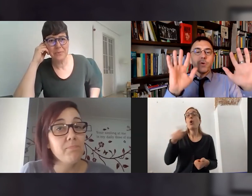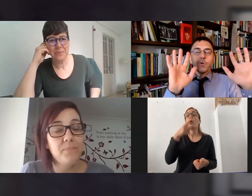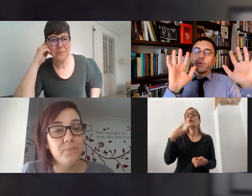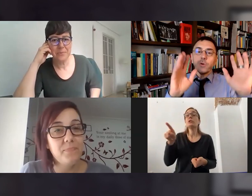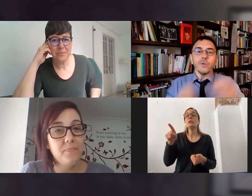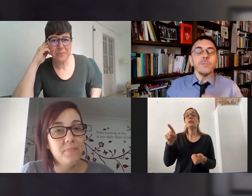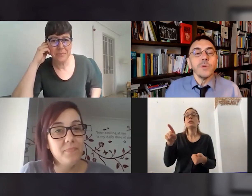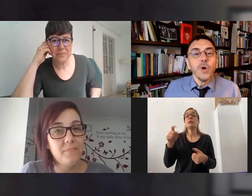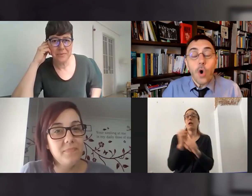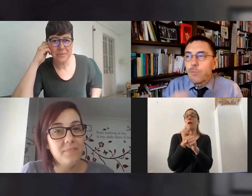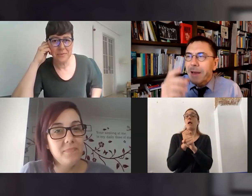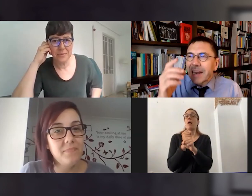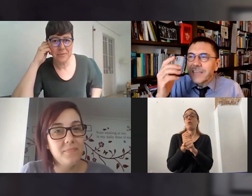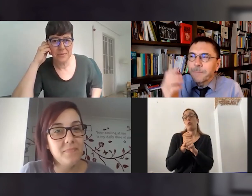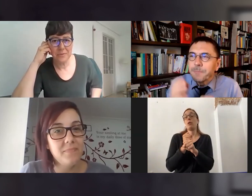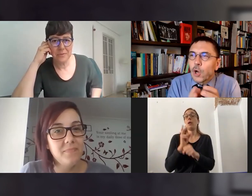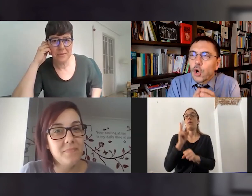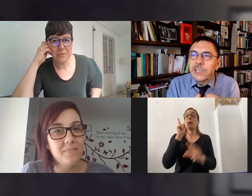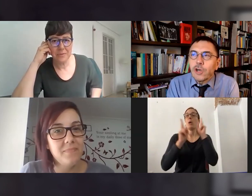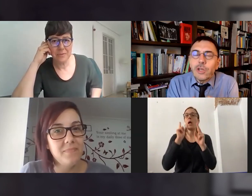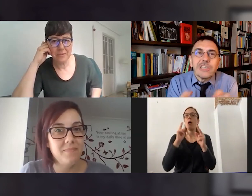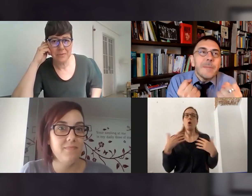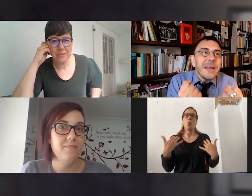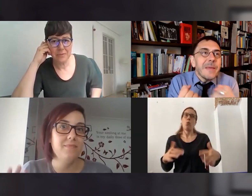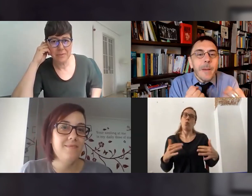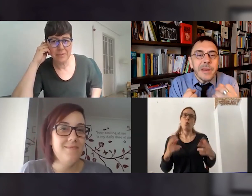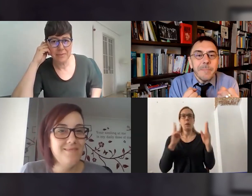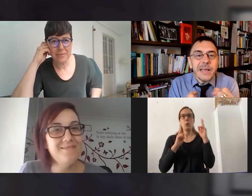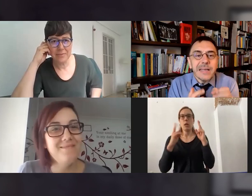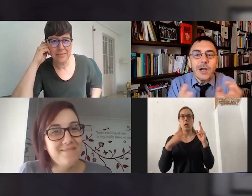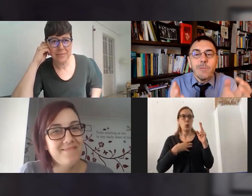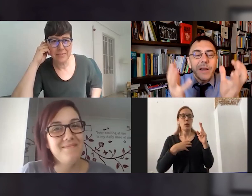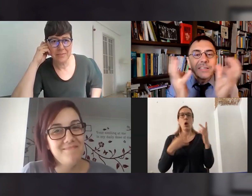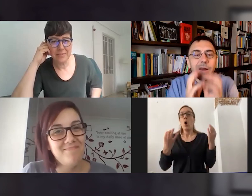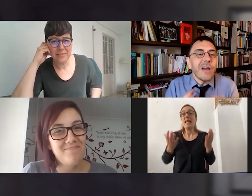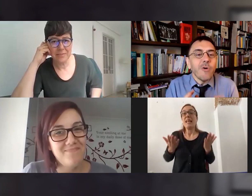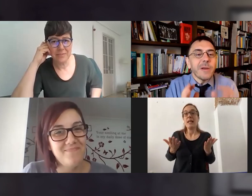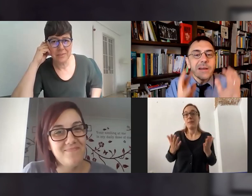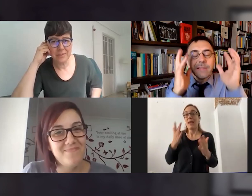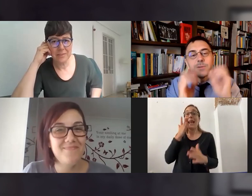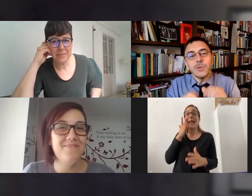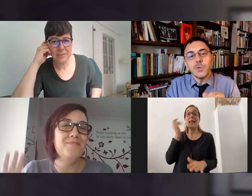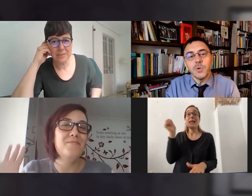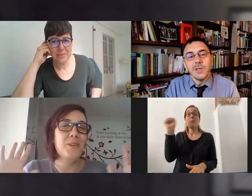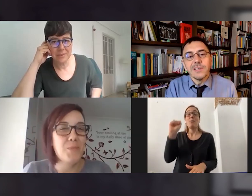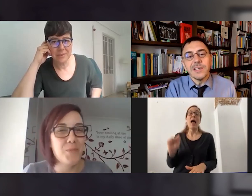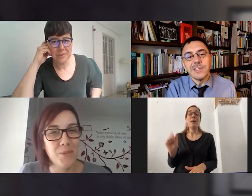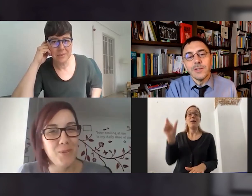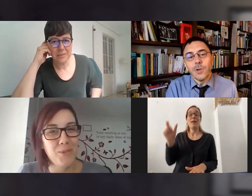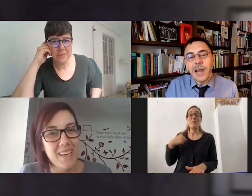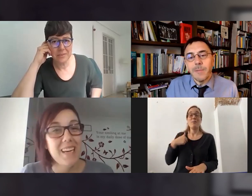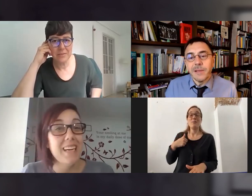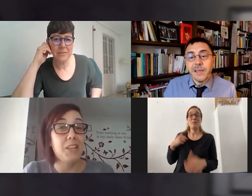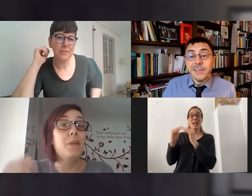dices, no. ¿O cómo van a ser los hijos de los que me limpiaban en mi casa, cómo van a ser ahora gobernantes, ¿no? Eso es intolerable. En